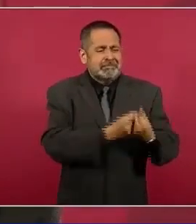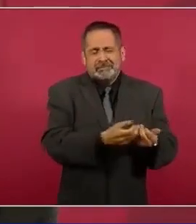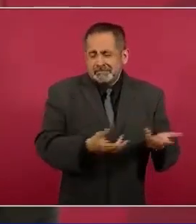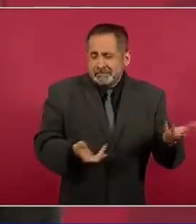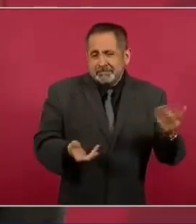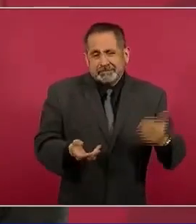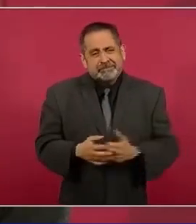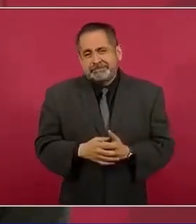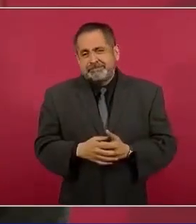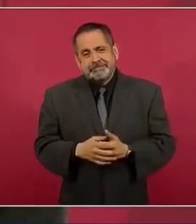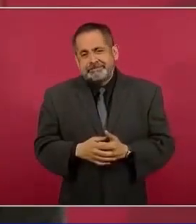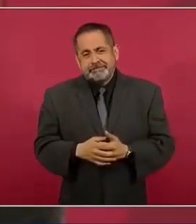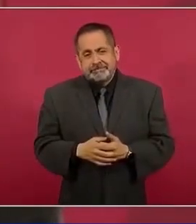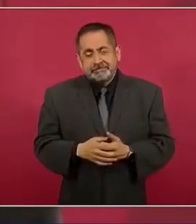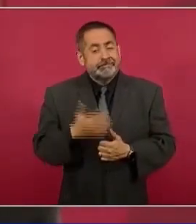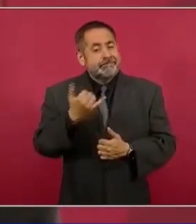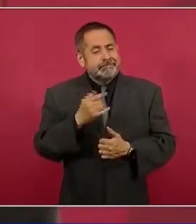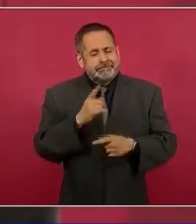deciden